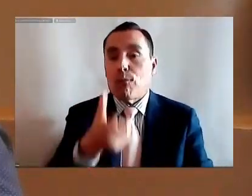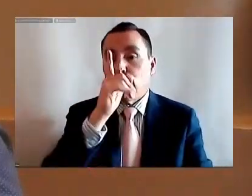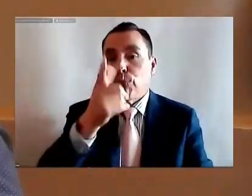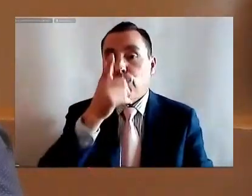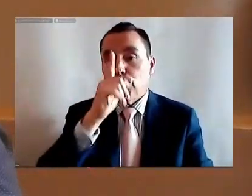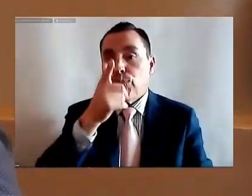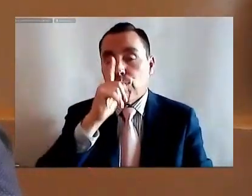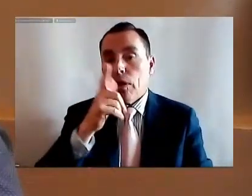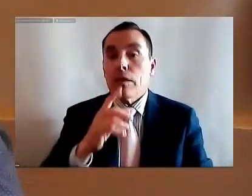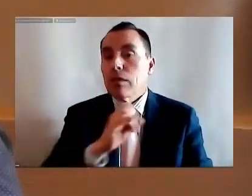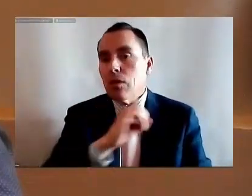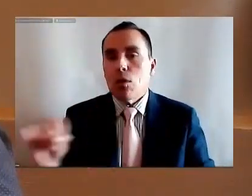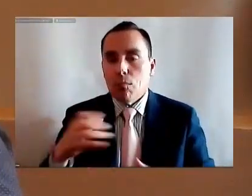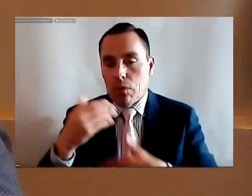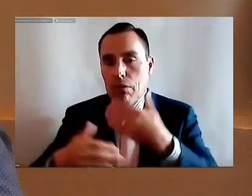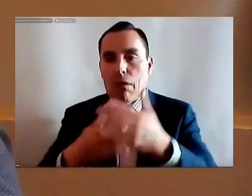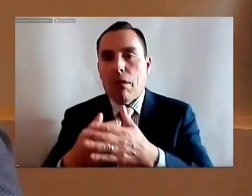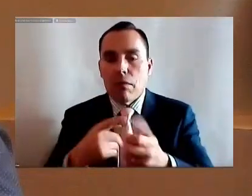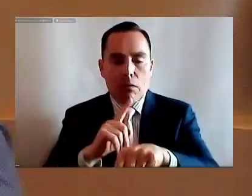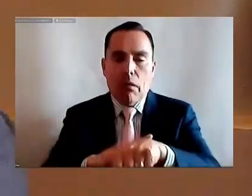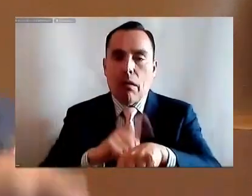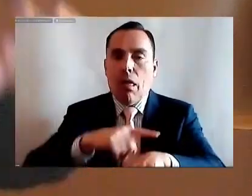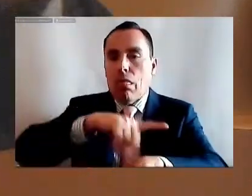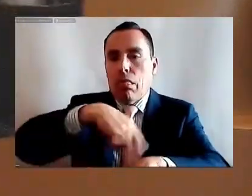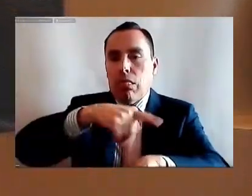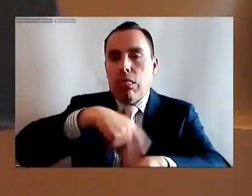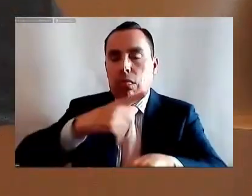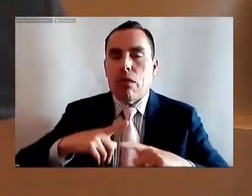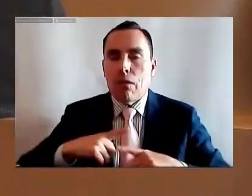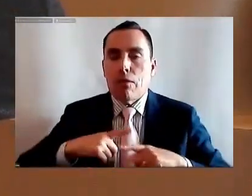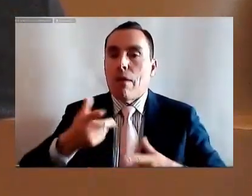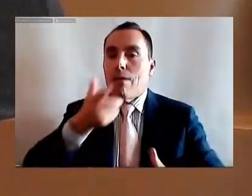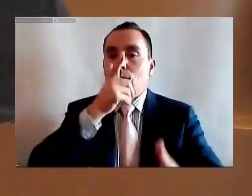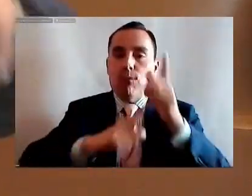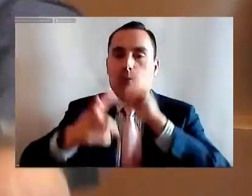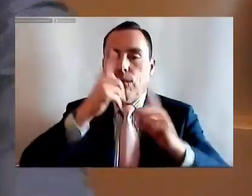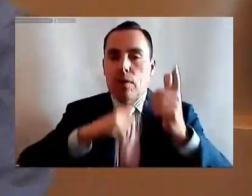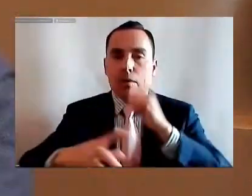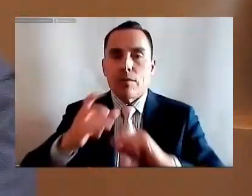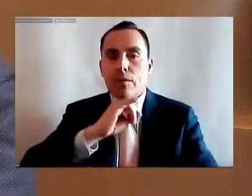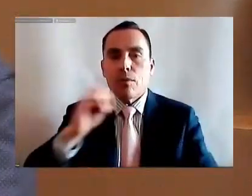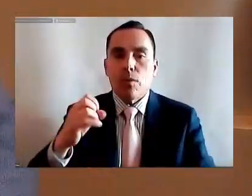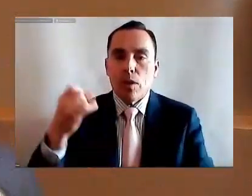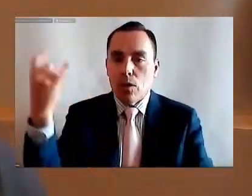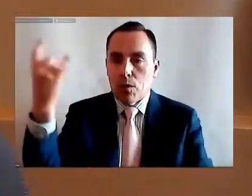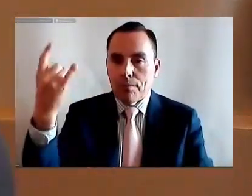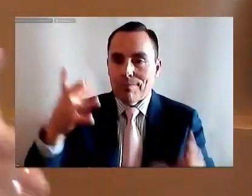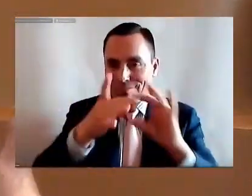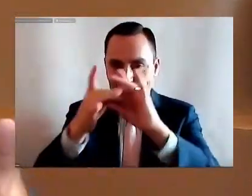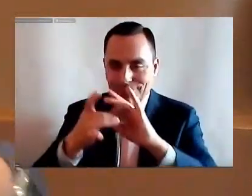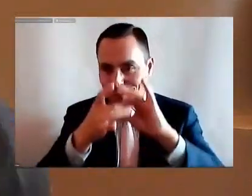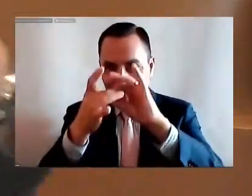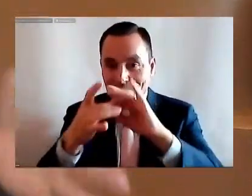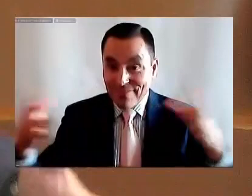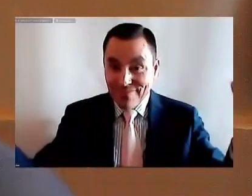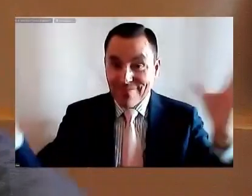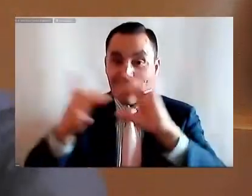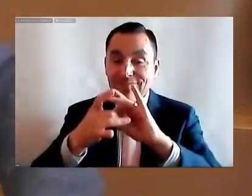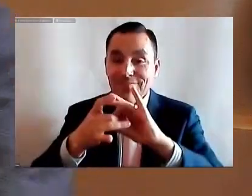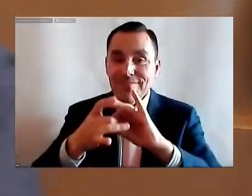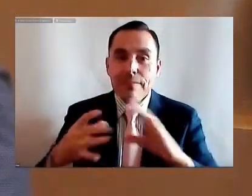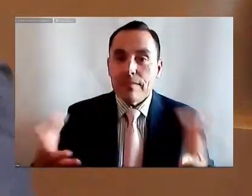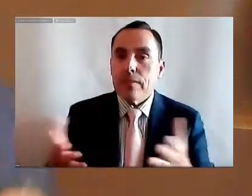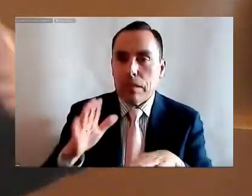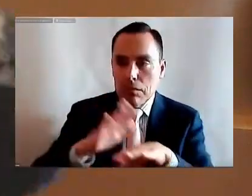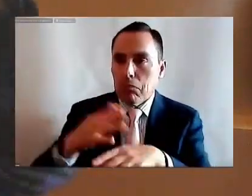libre y que además esto afectaba a la autoridad del pater familia, ya sabes, la unión entre familia y trabajo, ¿no? Porque era el pater familia el que permitía que